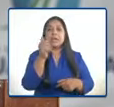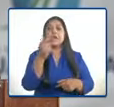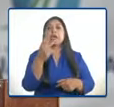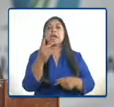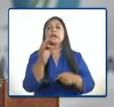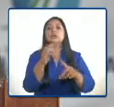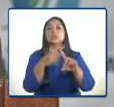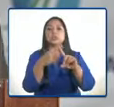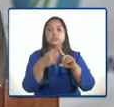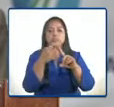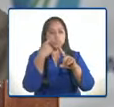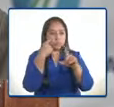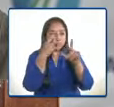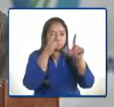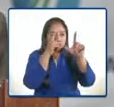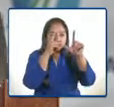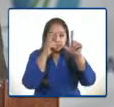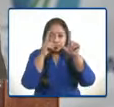para